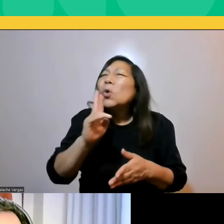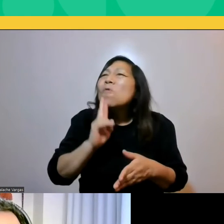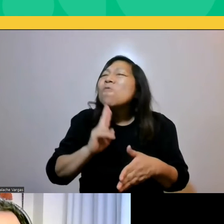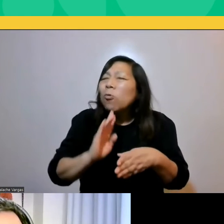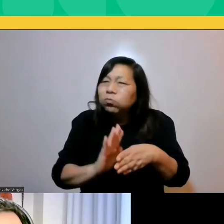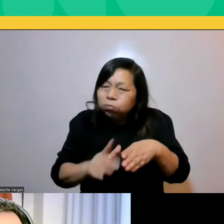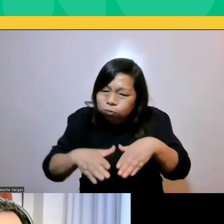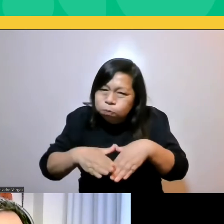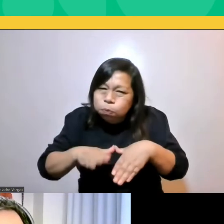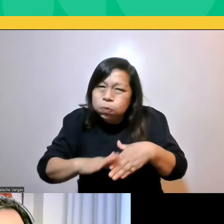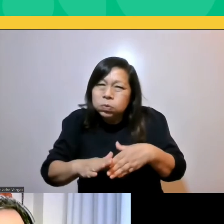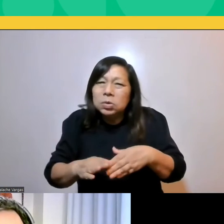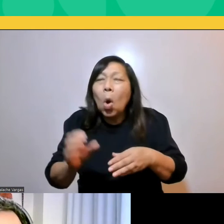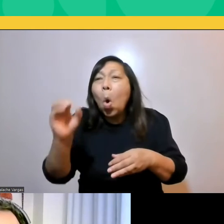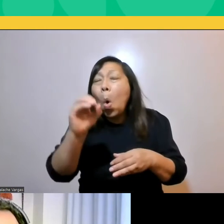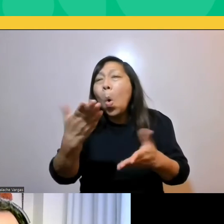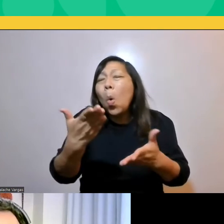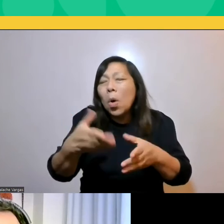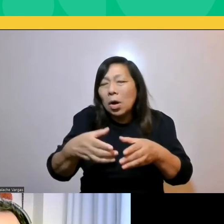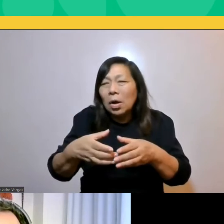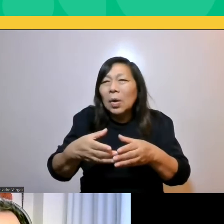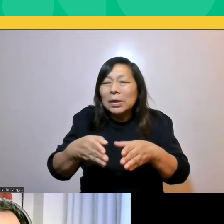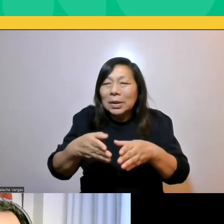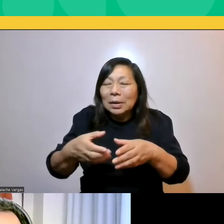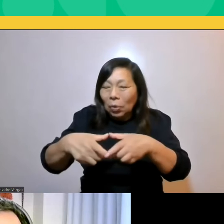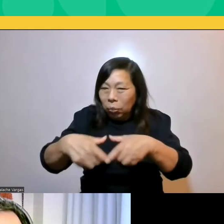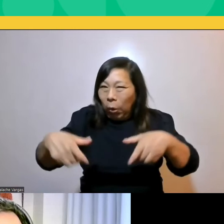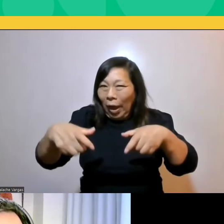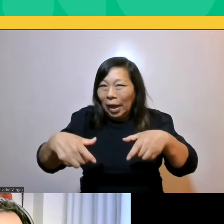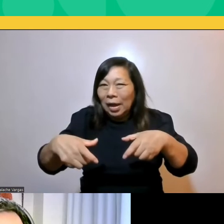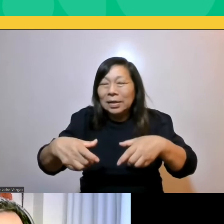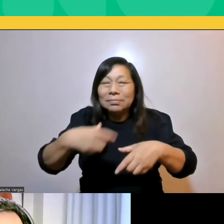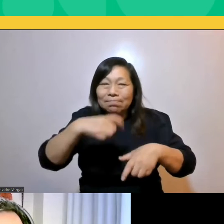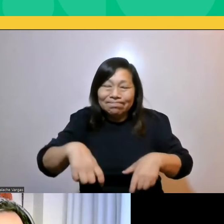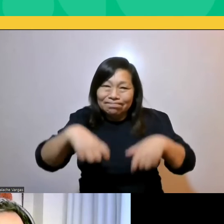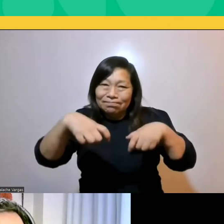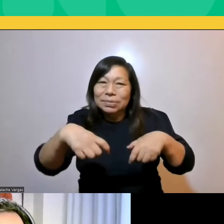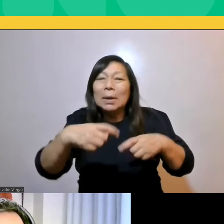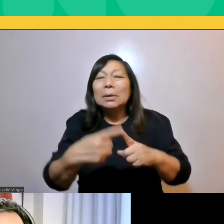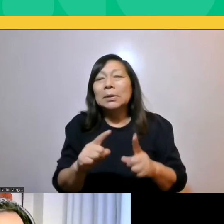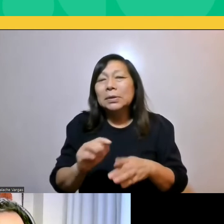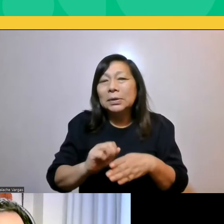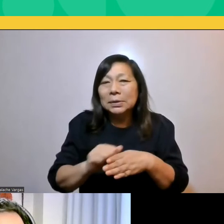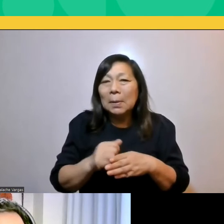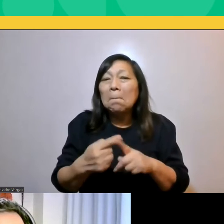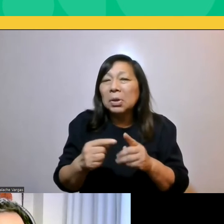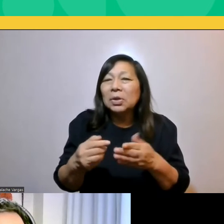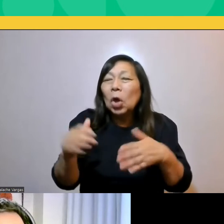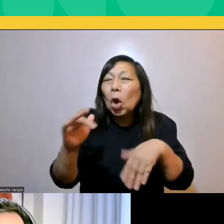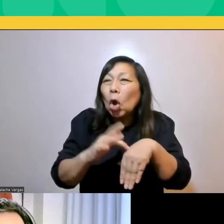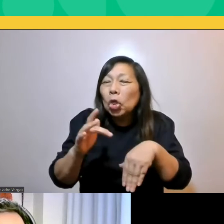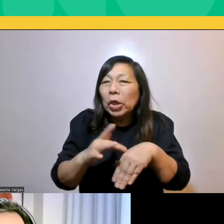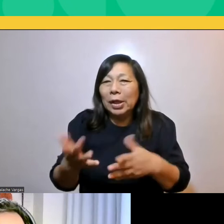por alergia a las toallas higiénicas. Entonces, hay quienes siempre tienen picazón después de la regla o durante la regla por el contacto con